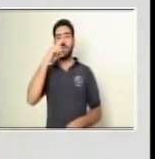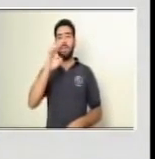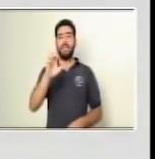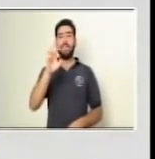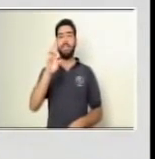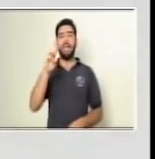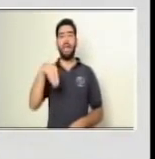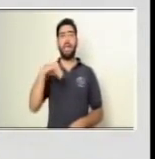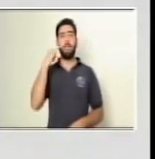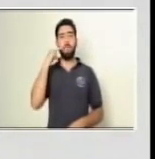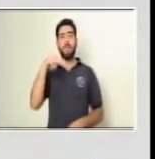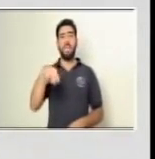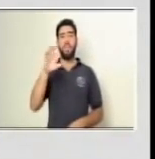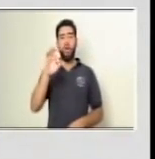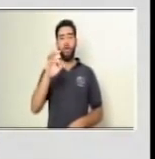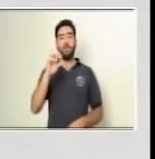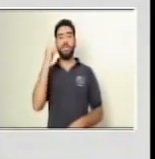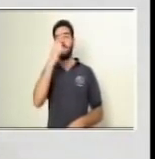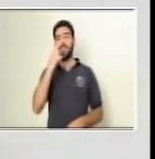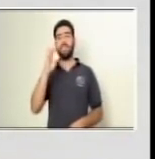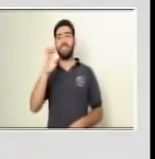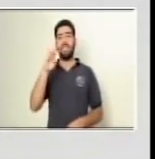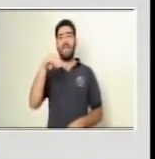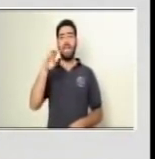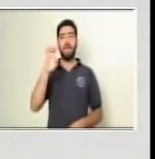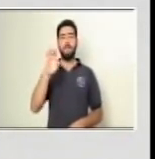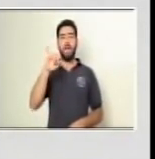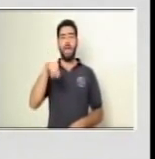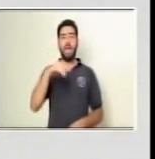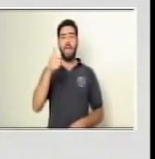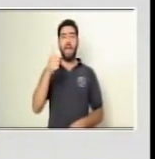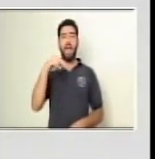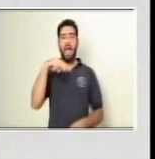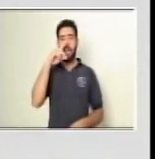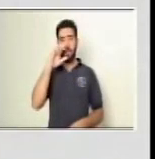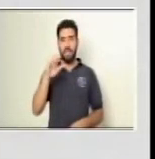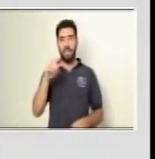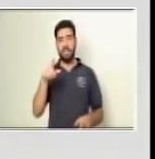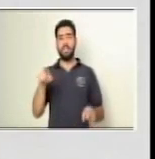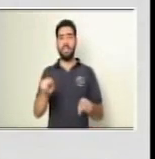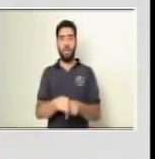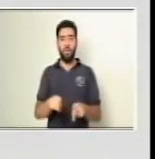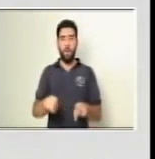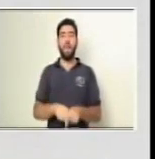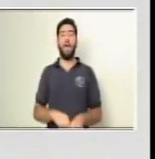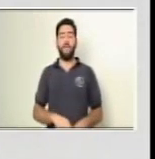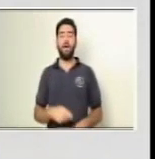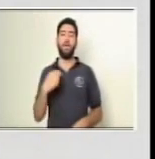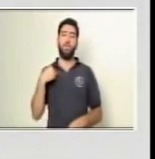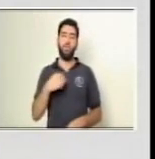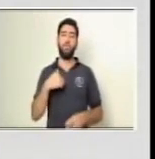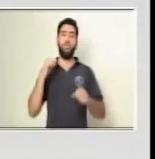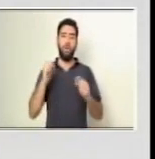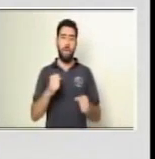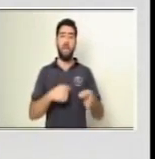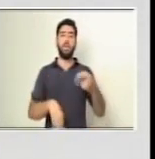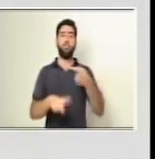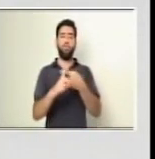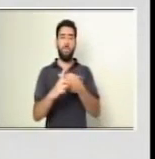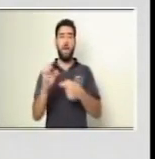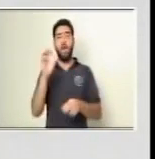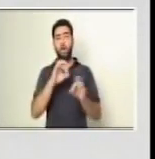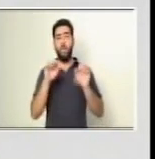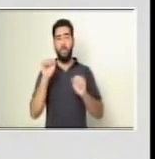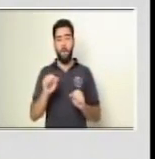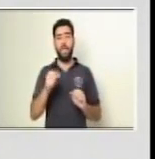semejantes? Porque tienen la misma variable con el mismo exponente. Los podemos sumar, los podemos restar, los